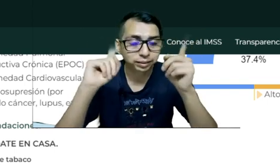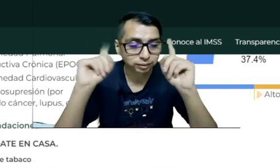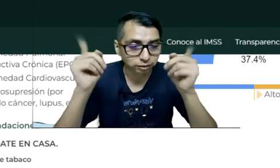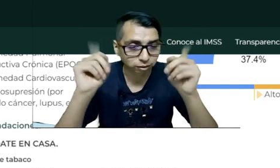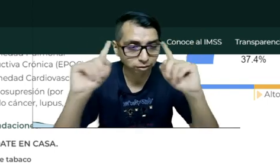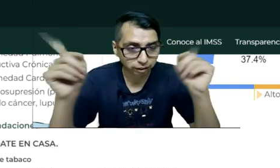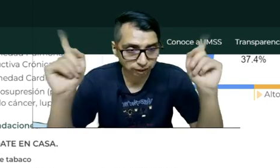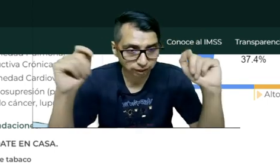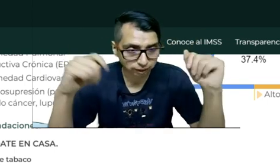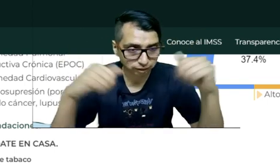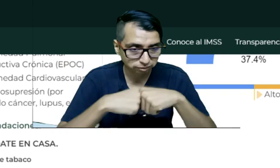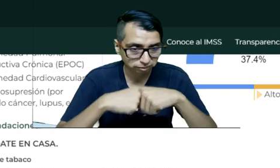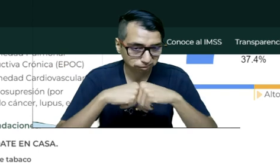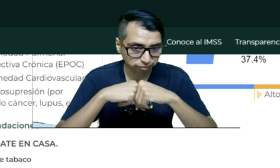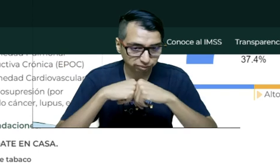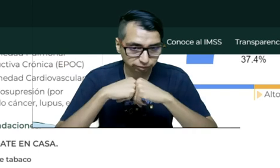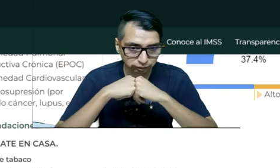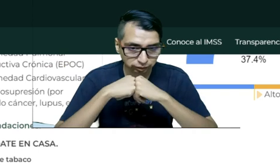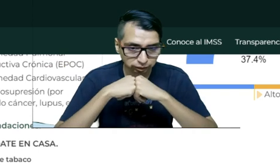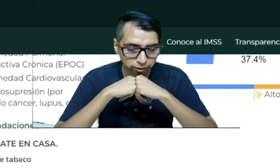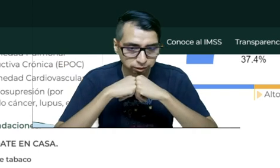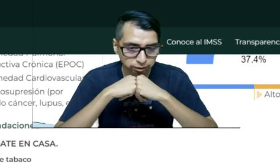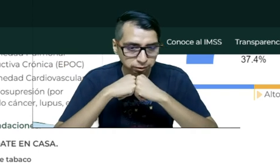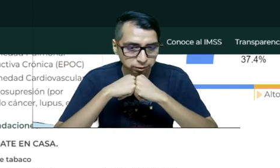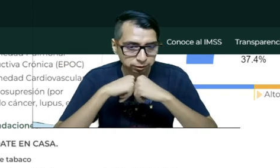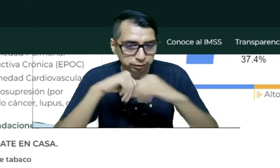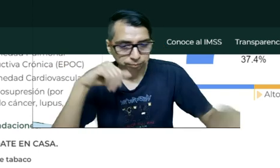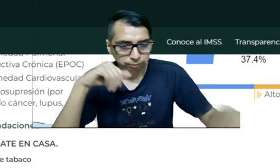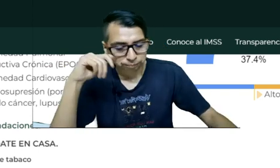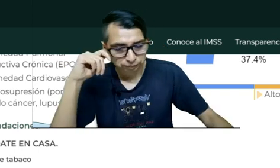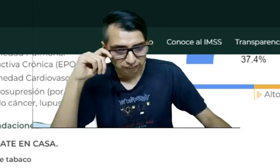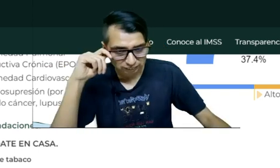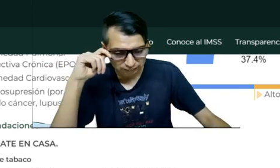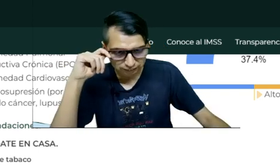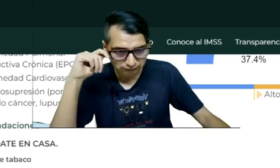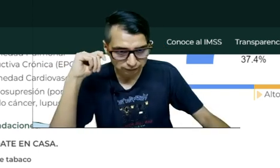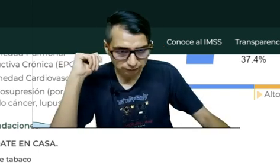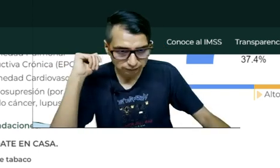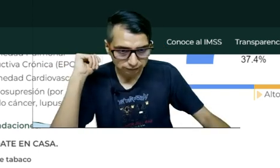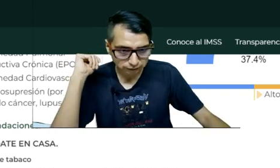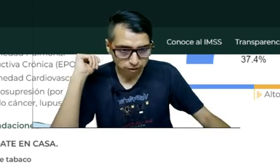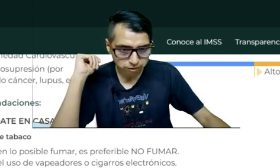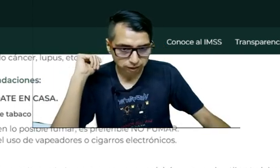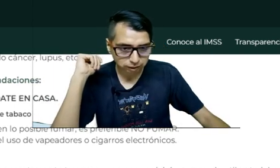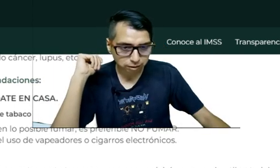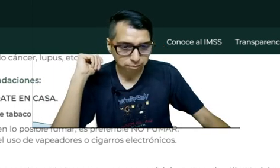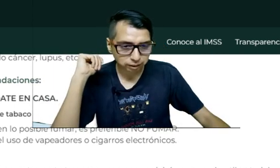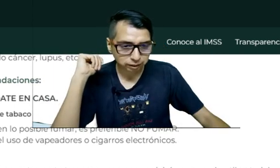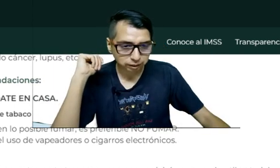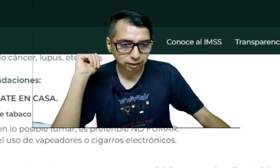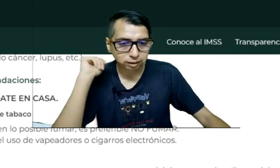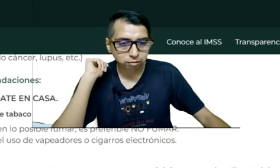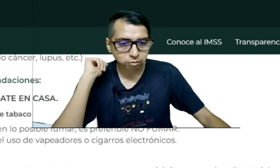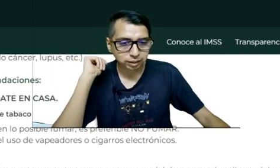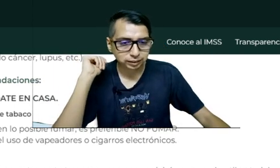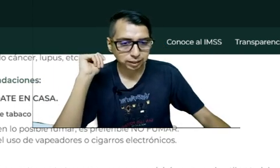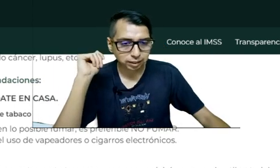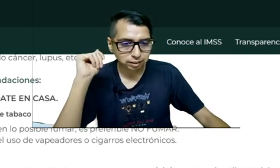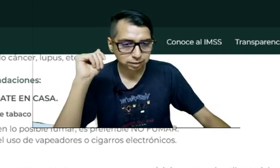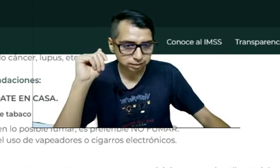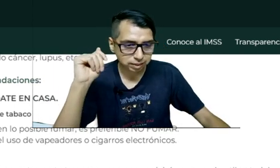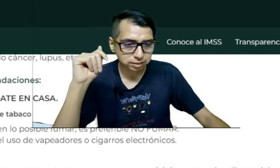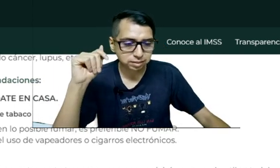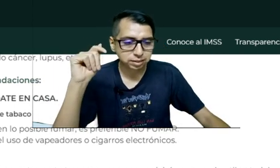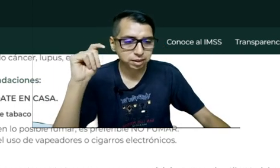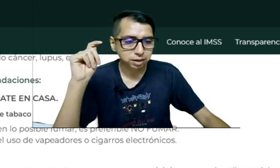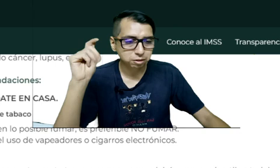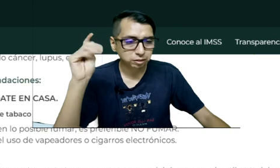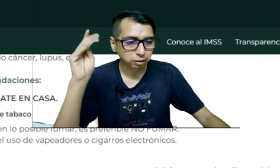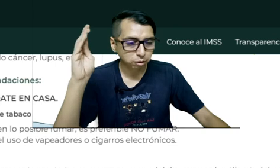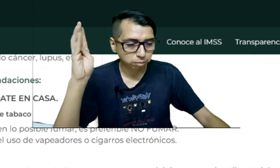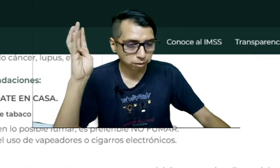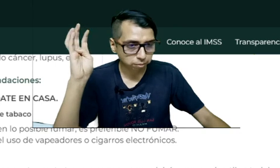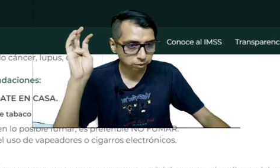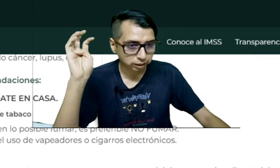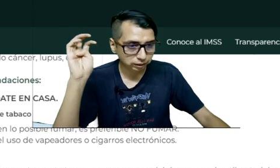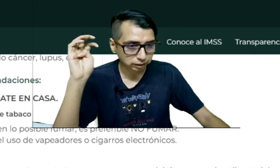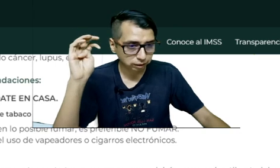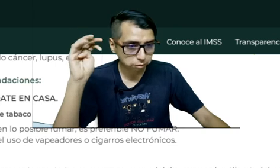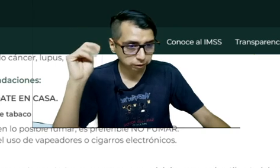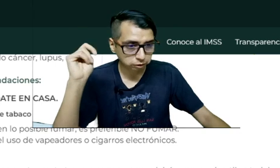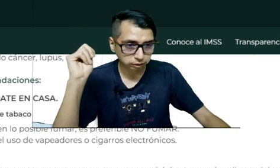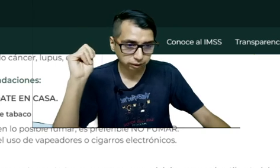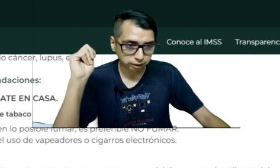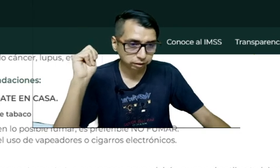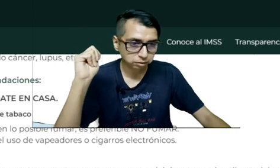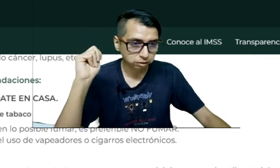haga no lo hagan si es necesario salir mantén una sana distancia llosa cobre